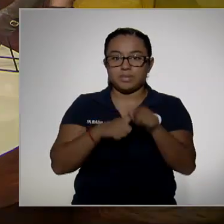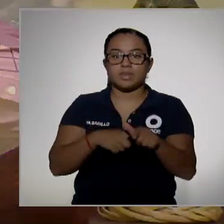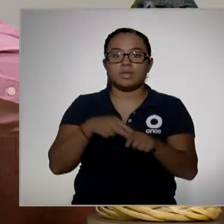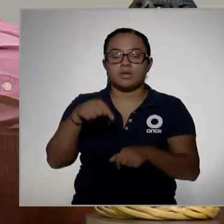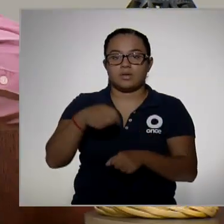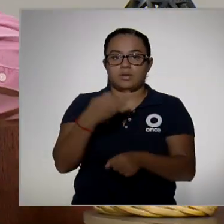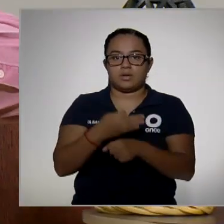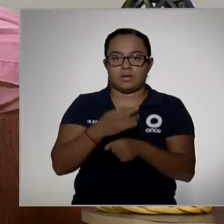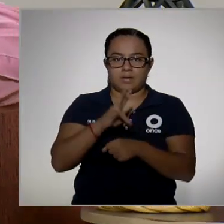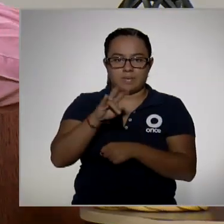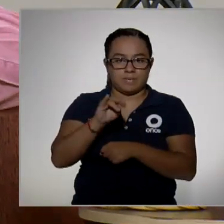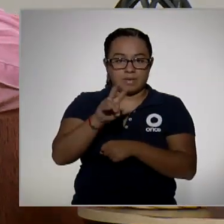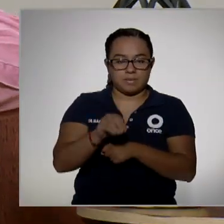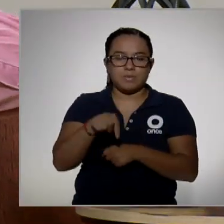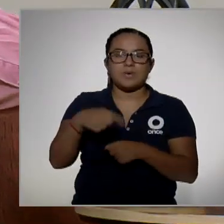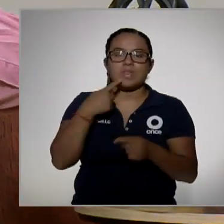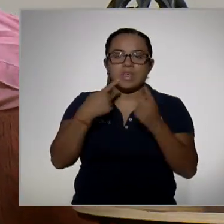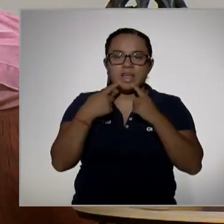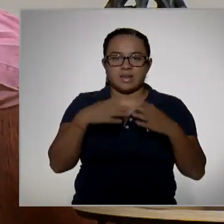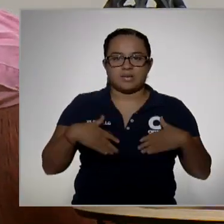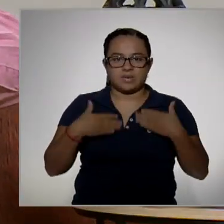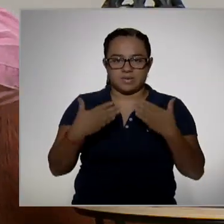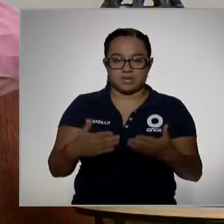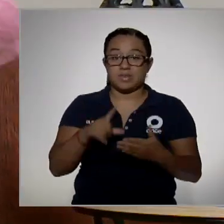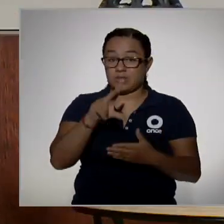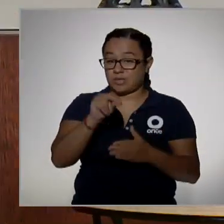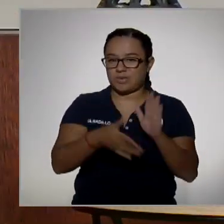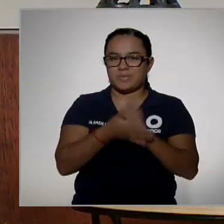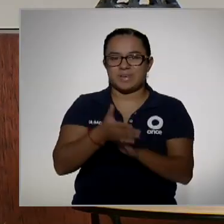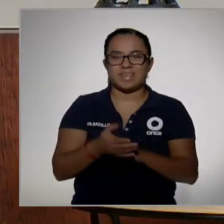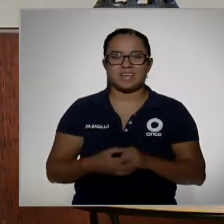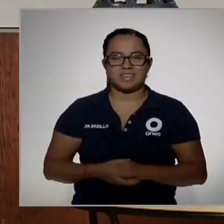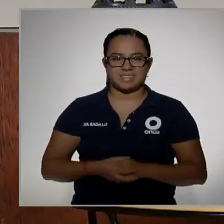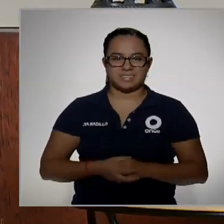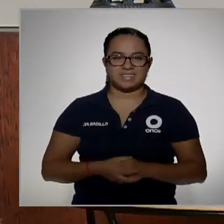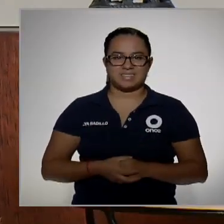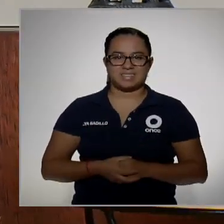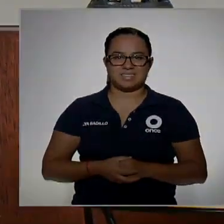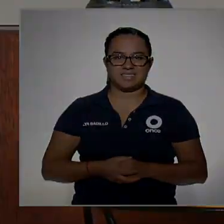total totalmente en vivo aquí en diálogos de confianza no se vayan